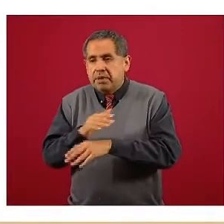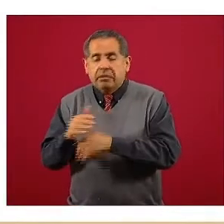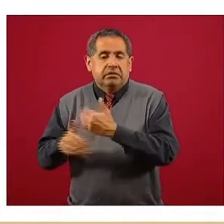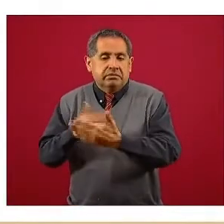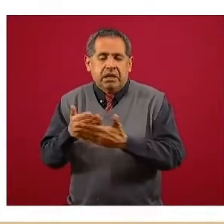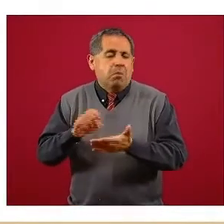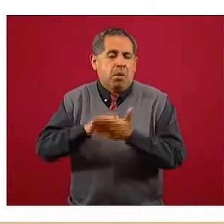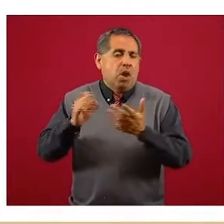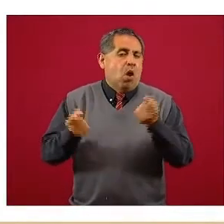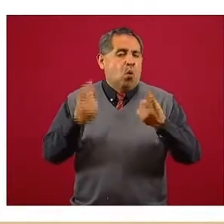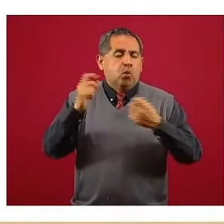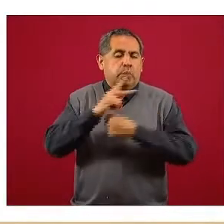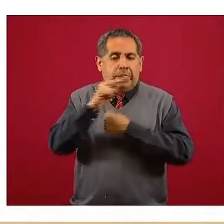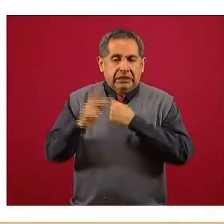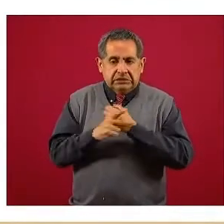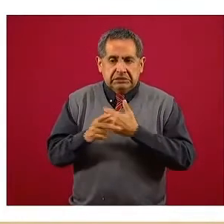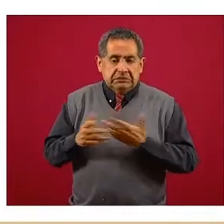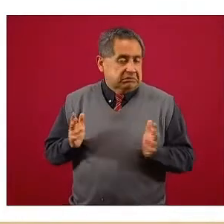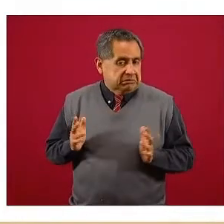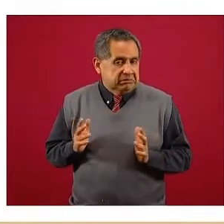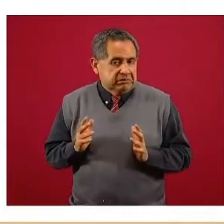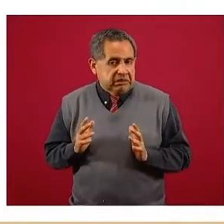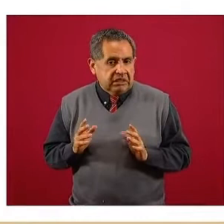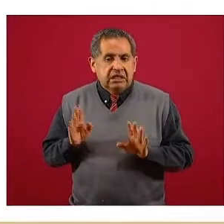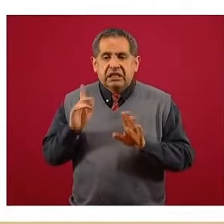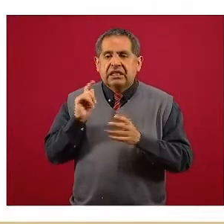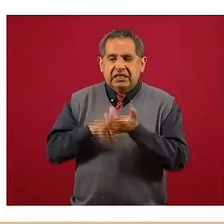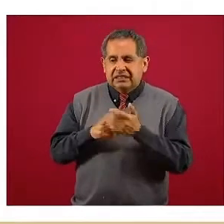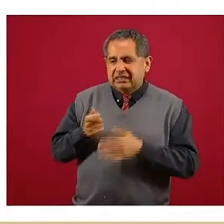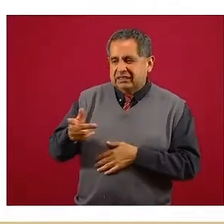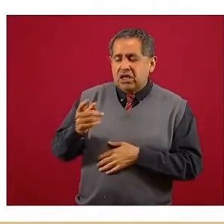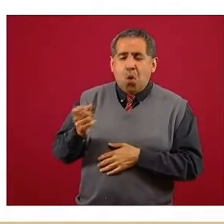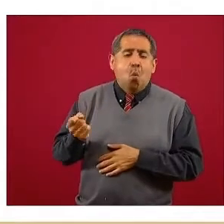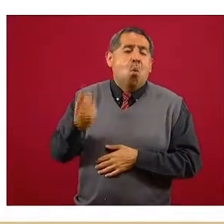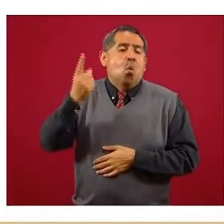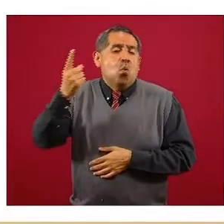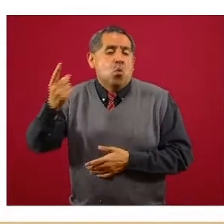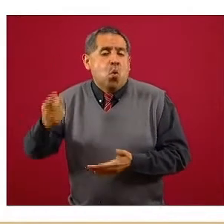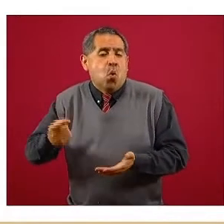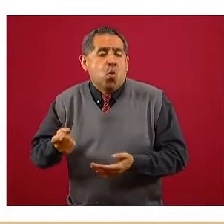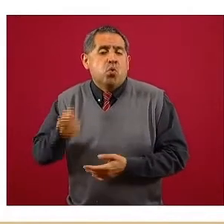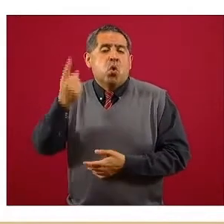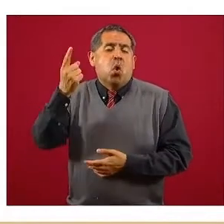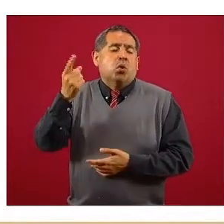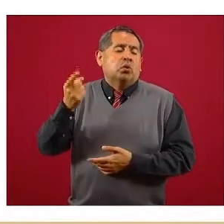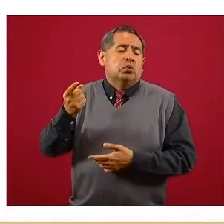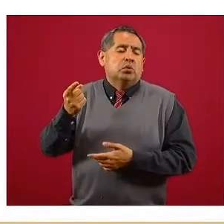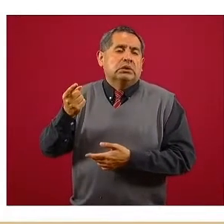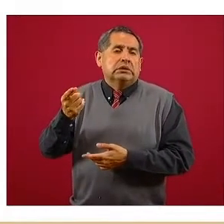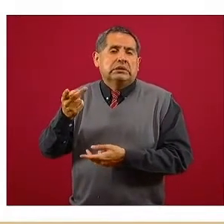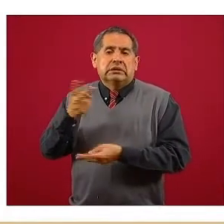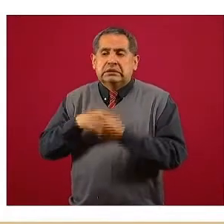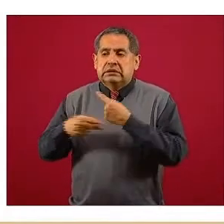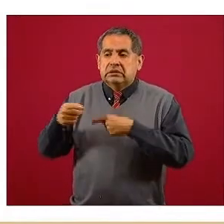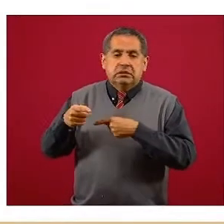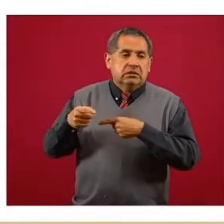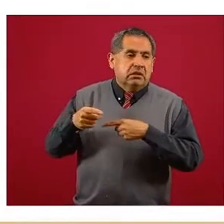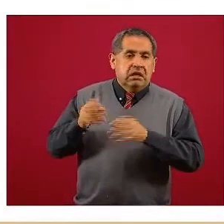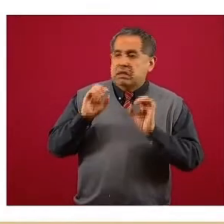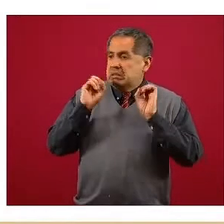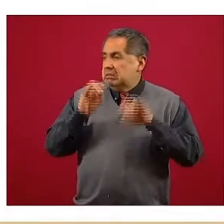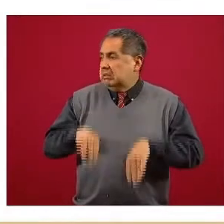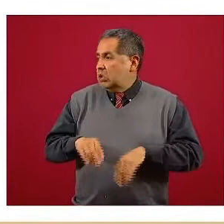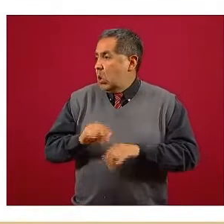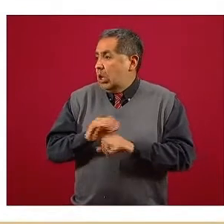hay países que han estado con la categoría de casos esporádicos y que han regresado al componente de sin casos. En